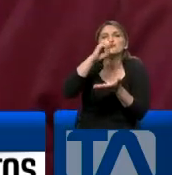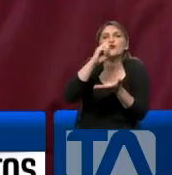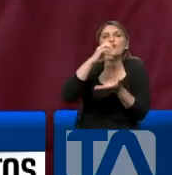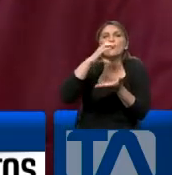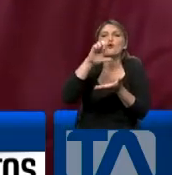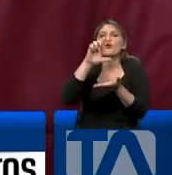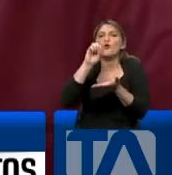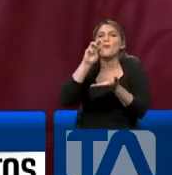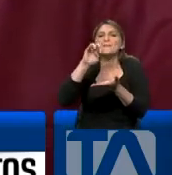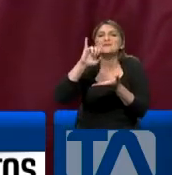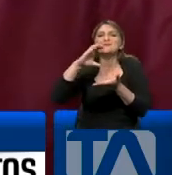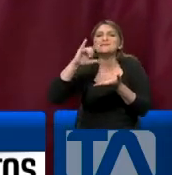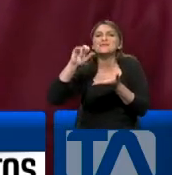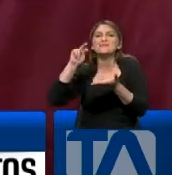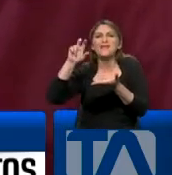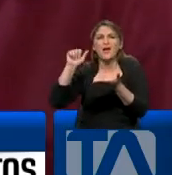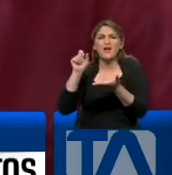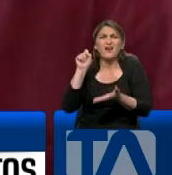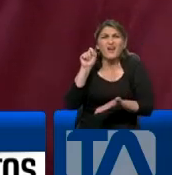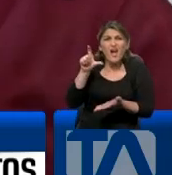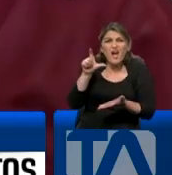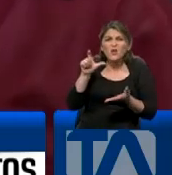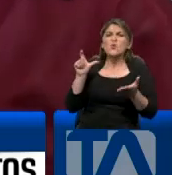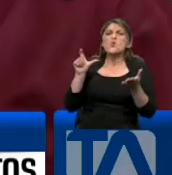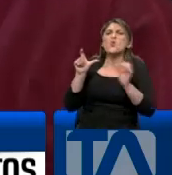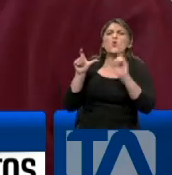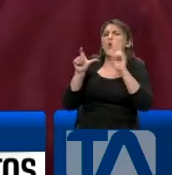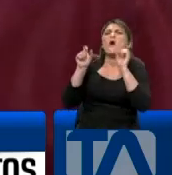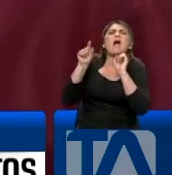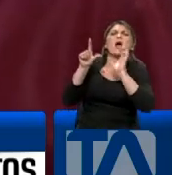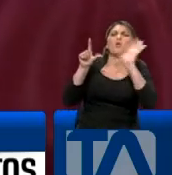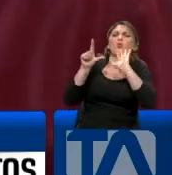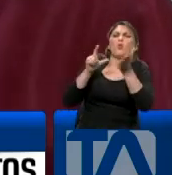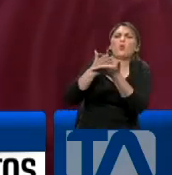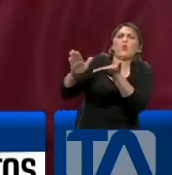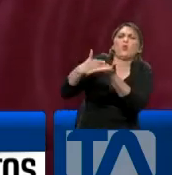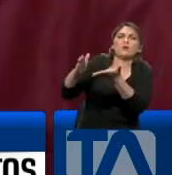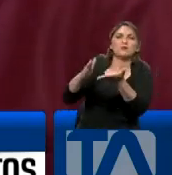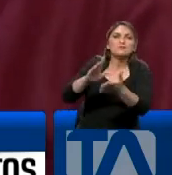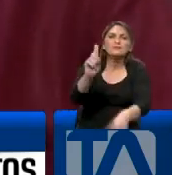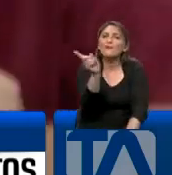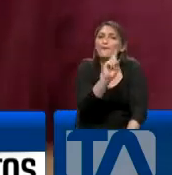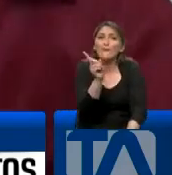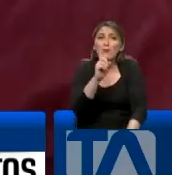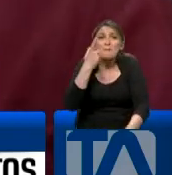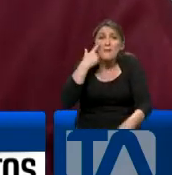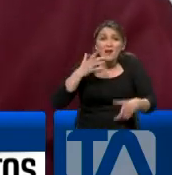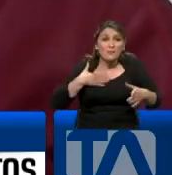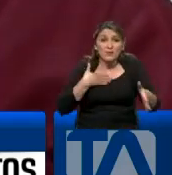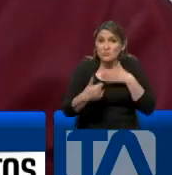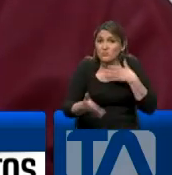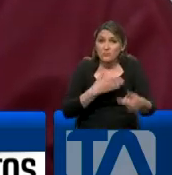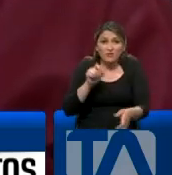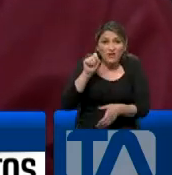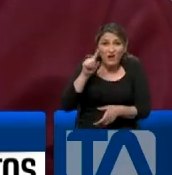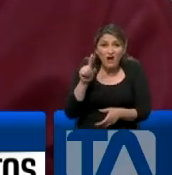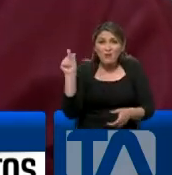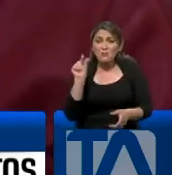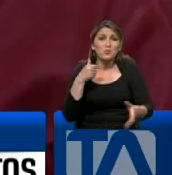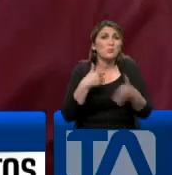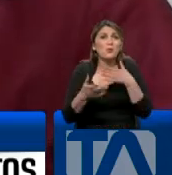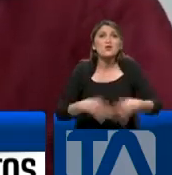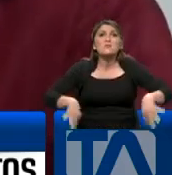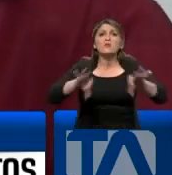400, ya mejor ni lo estudiamos ni lo aprobamos porque es muy caro. No, señor, no nos importa un comino el precio de